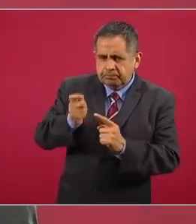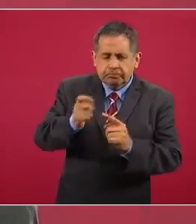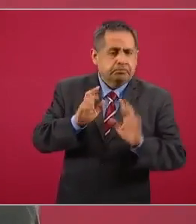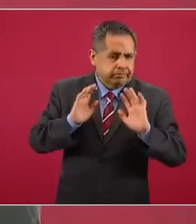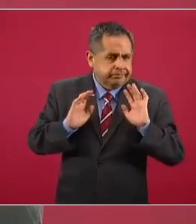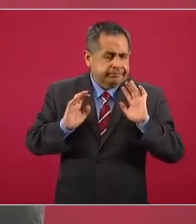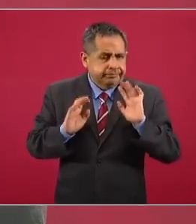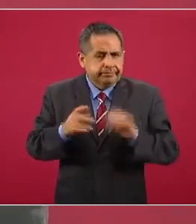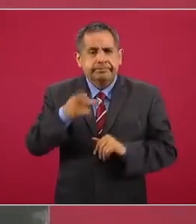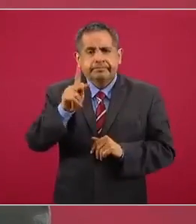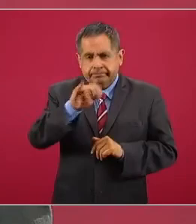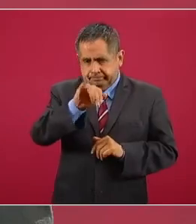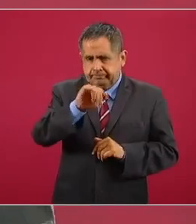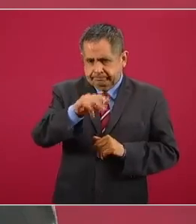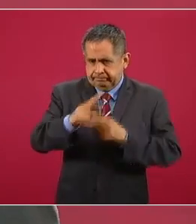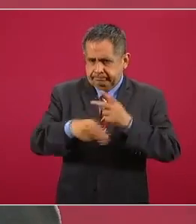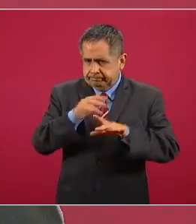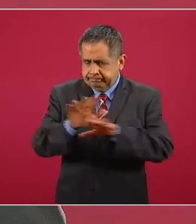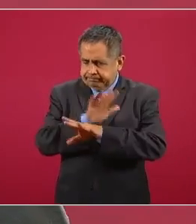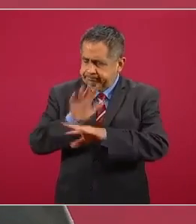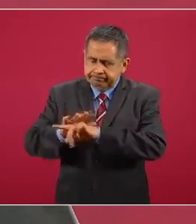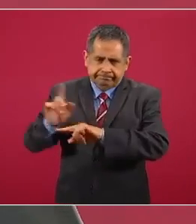se está llevando a cabo